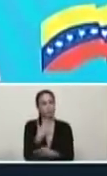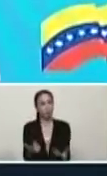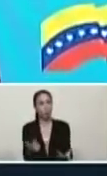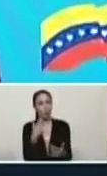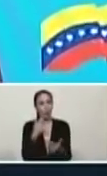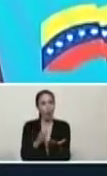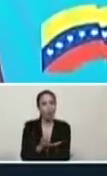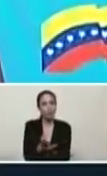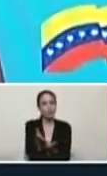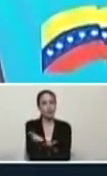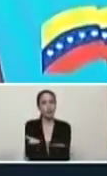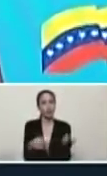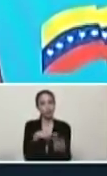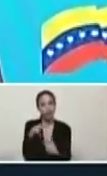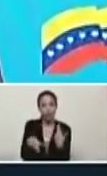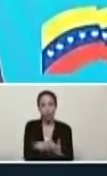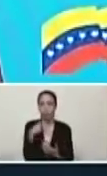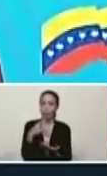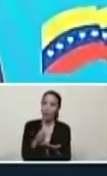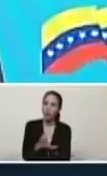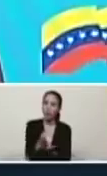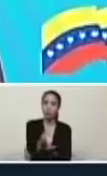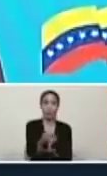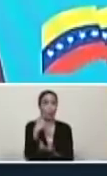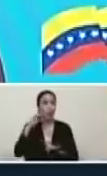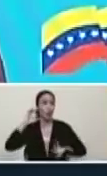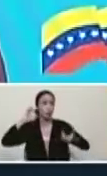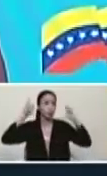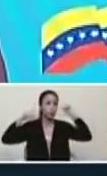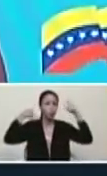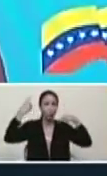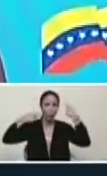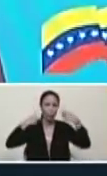de la revolución bolivariana enloquece al fascismo,